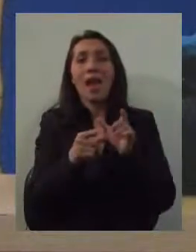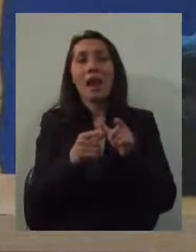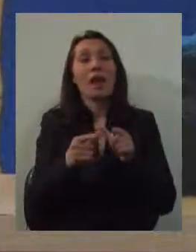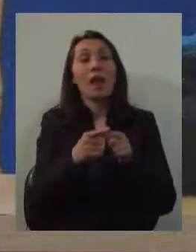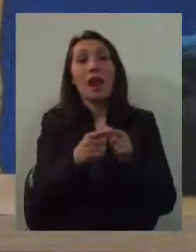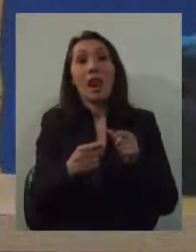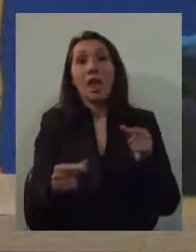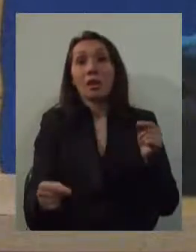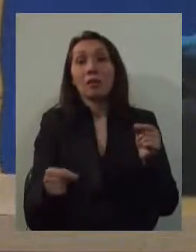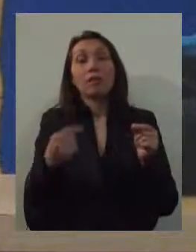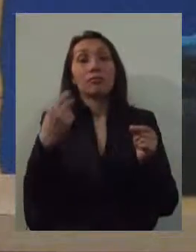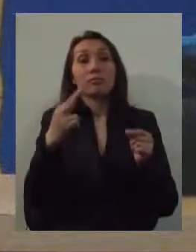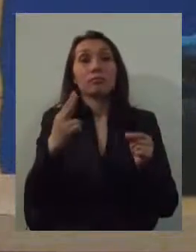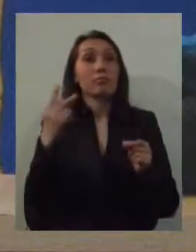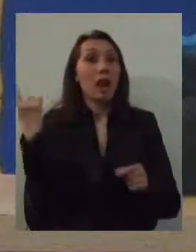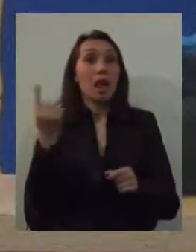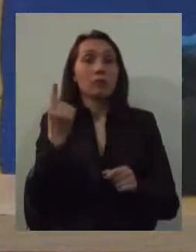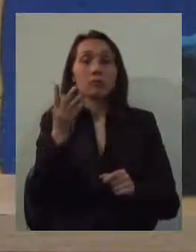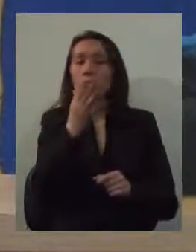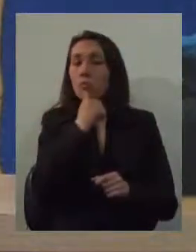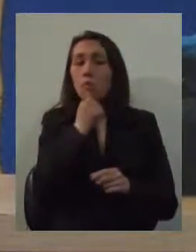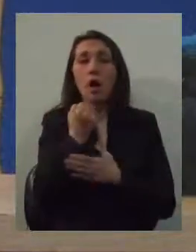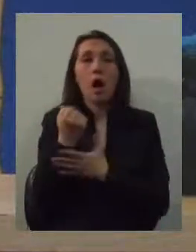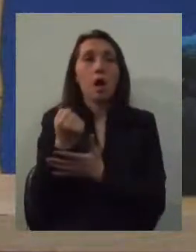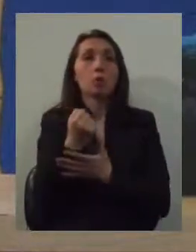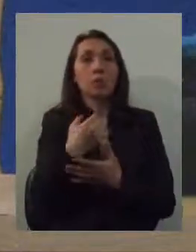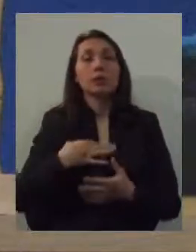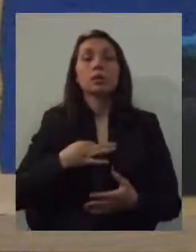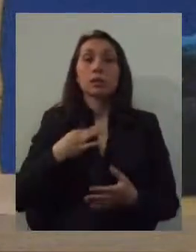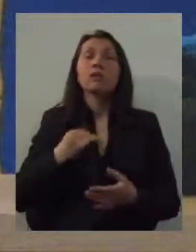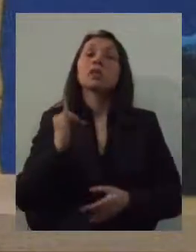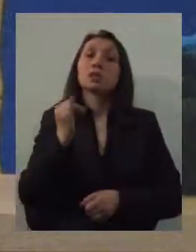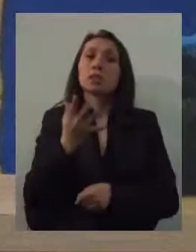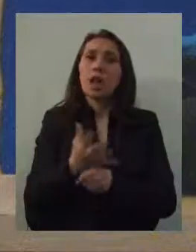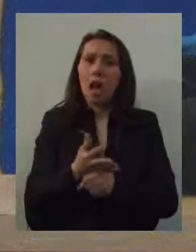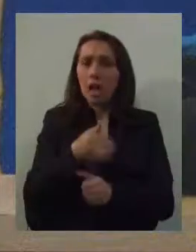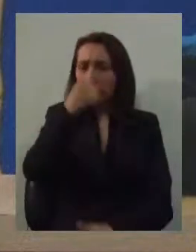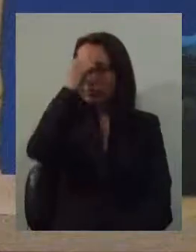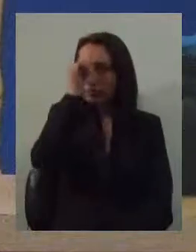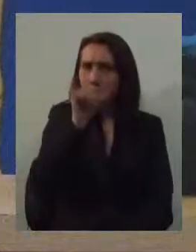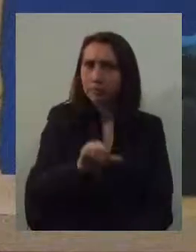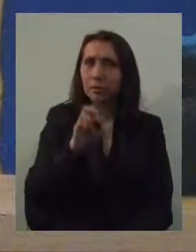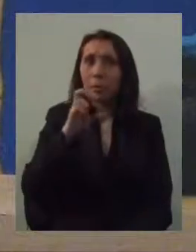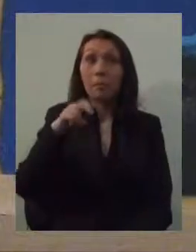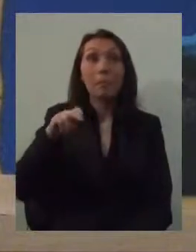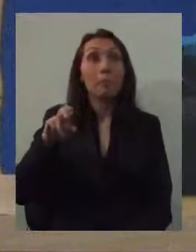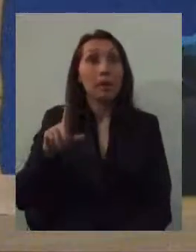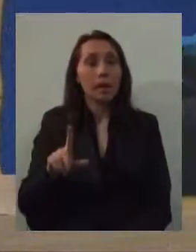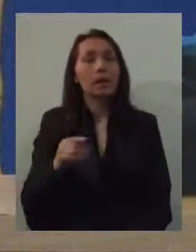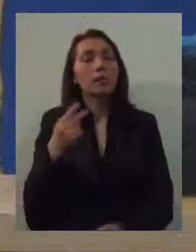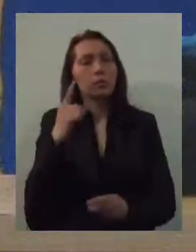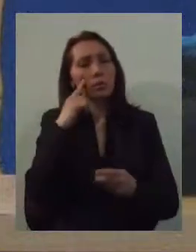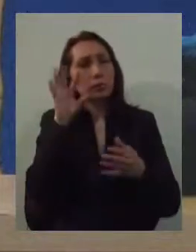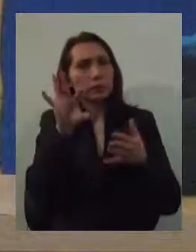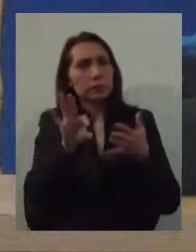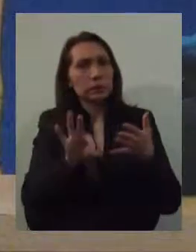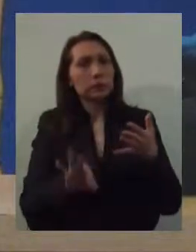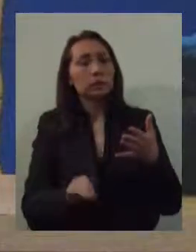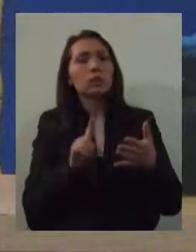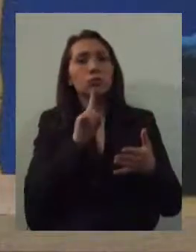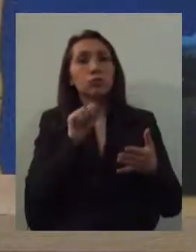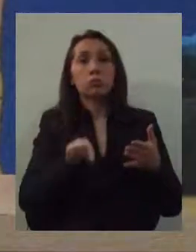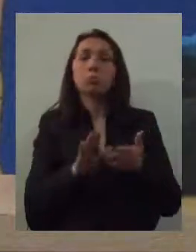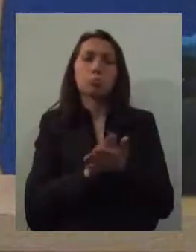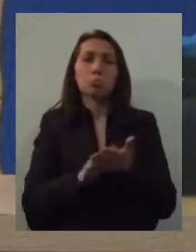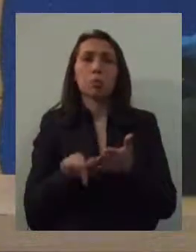nacional de cooperación internacional en materia civil. Sí la hay en materia penal, por las características que tiene precisamente, esta